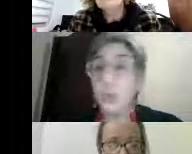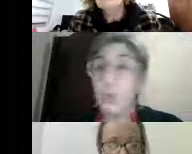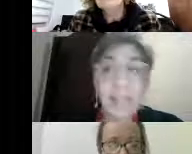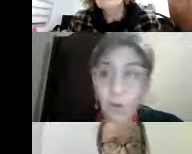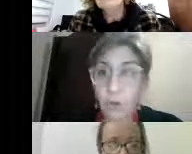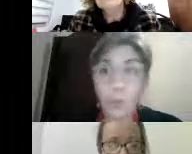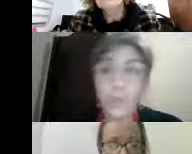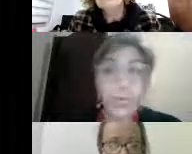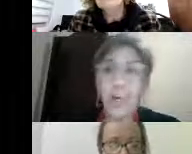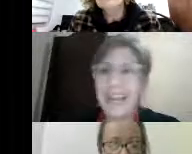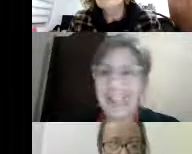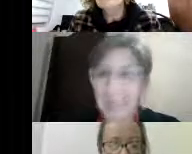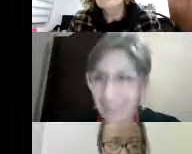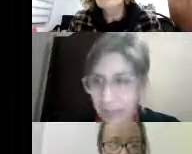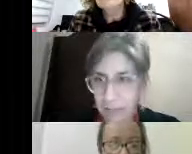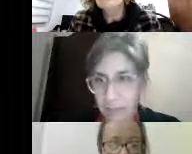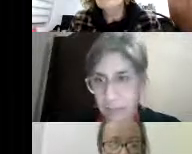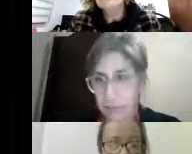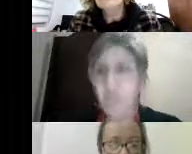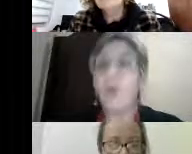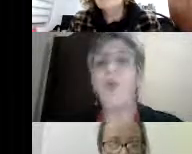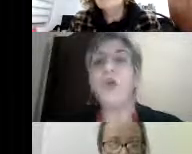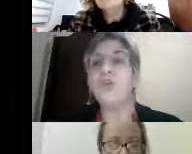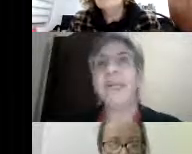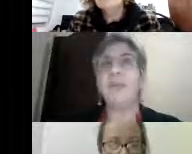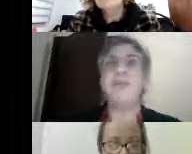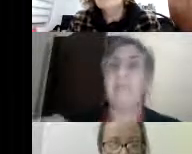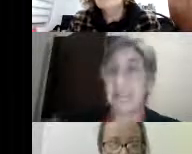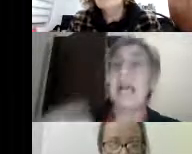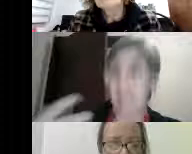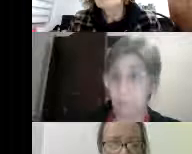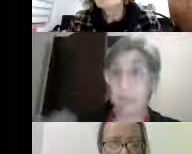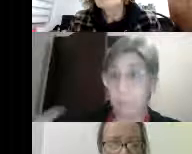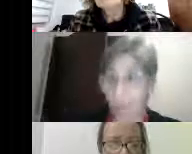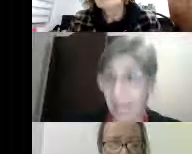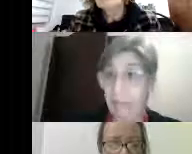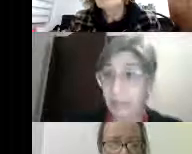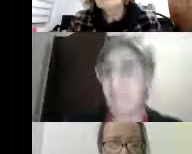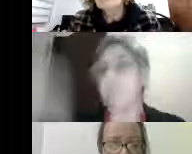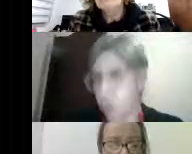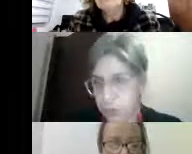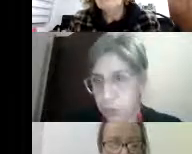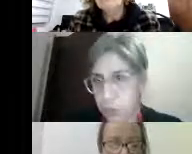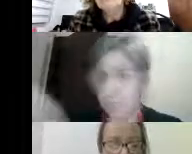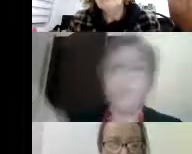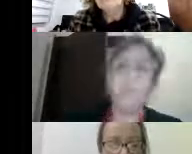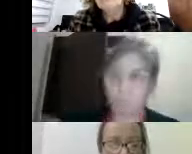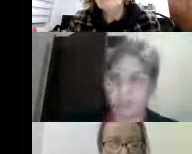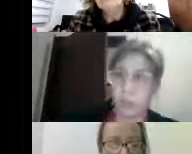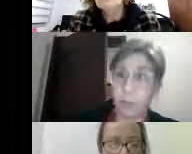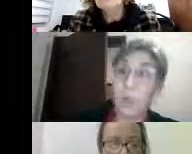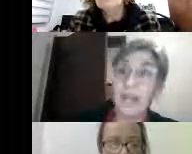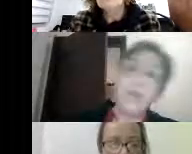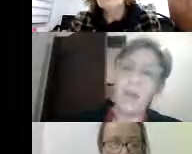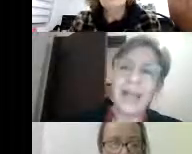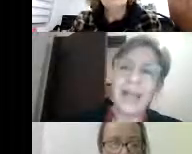se ha estudiado no se logra nada, no es como el condón que tiene una eficacia importante, quizás no el 100%, pero es